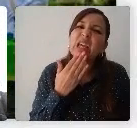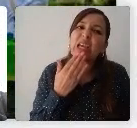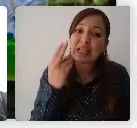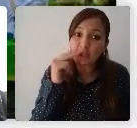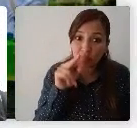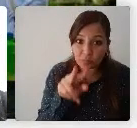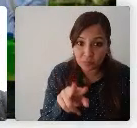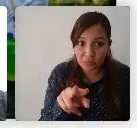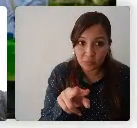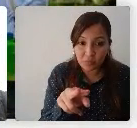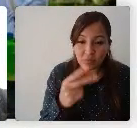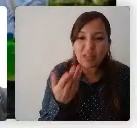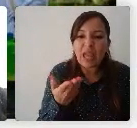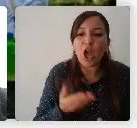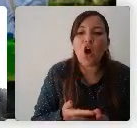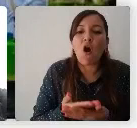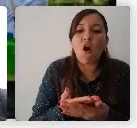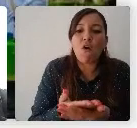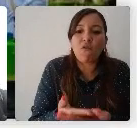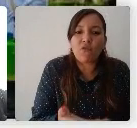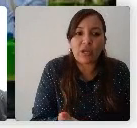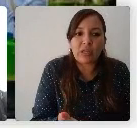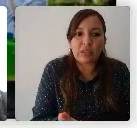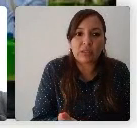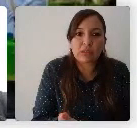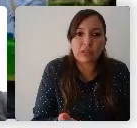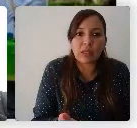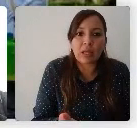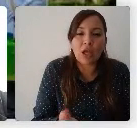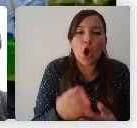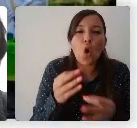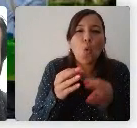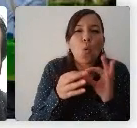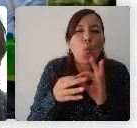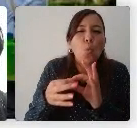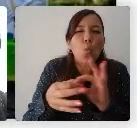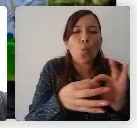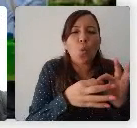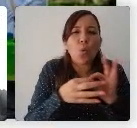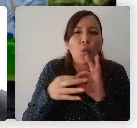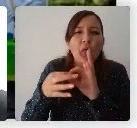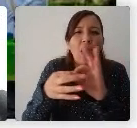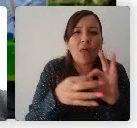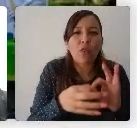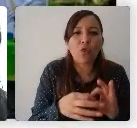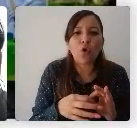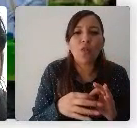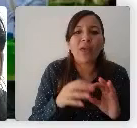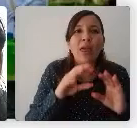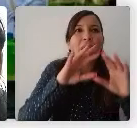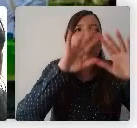interesante que obviamente está ligada al tema de la conservación, al tema de la naturaleza, al tema del ecoturismo,